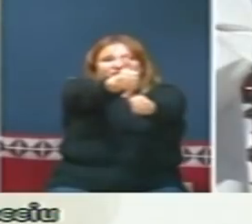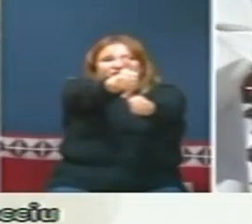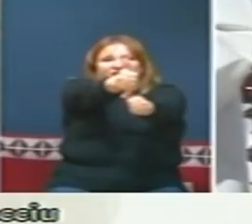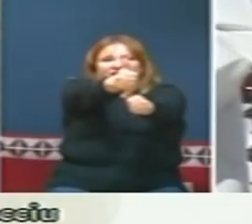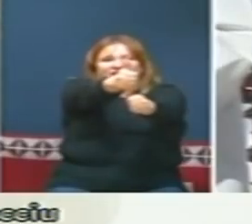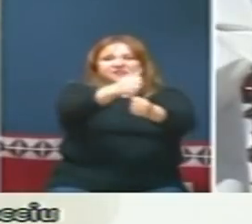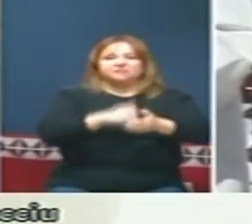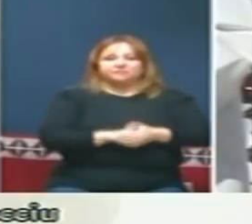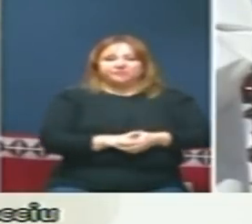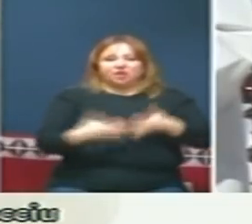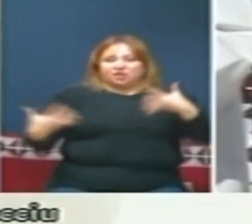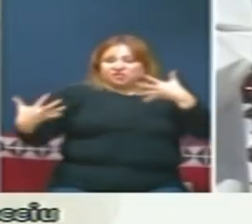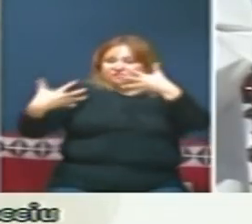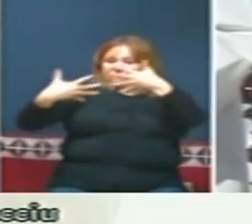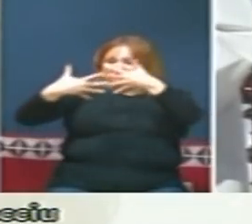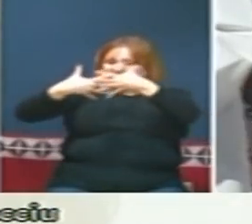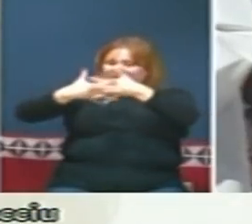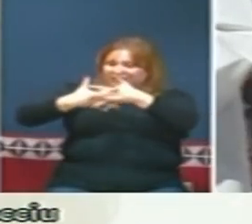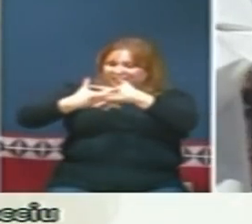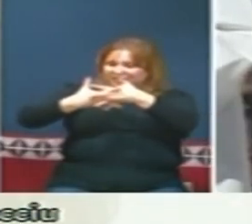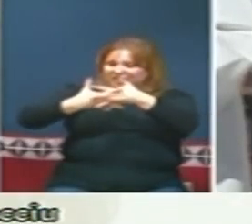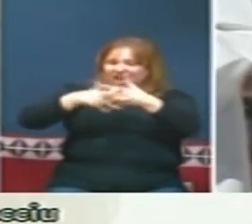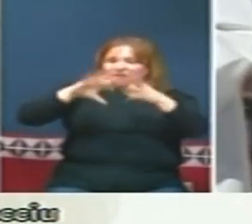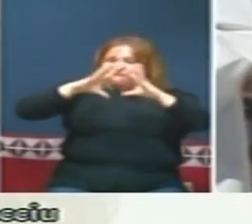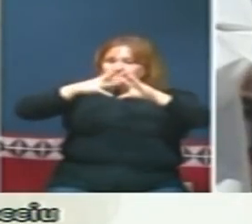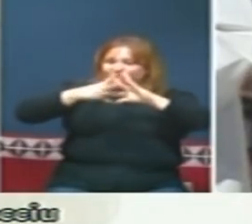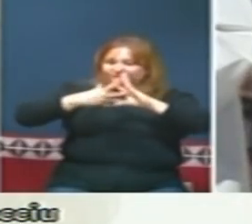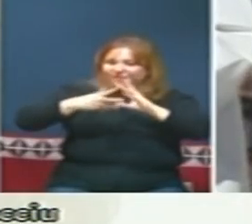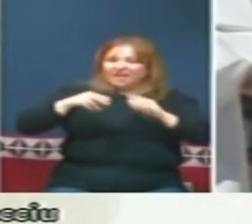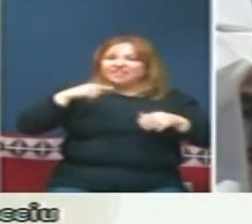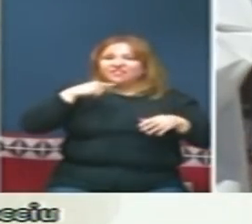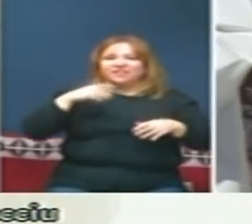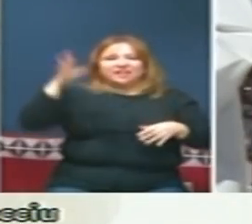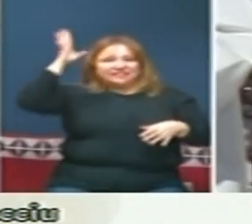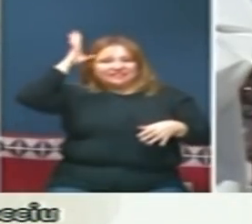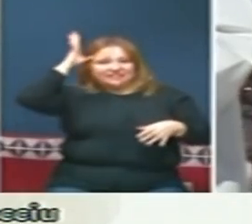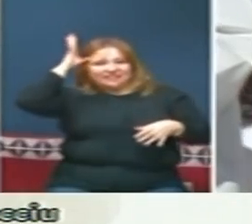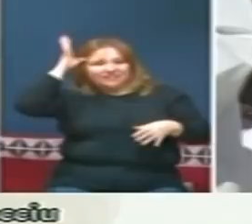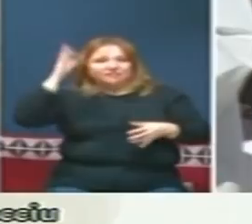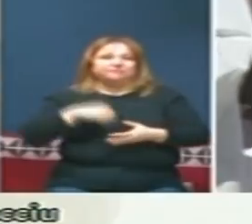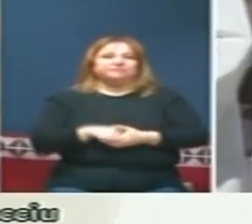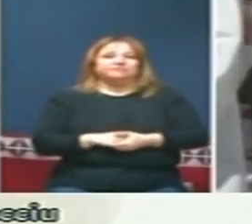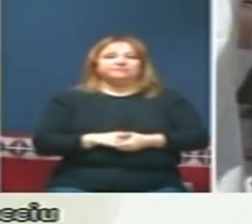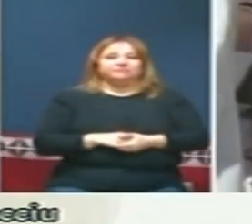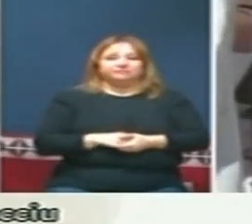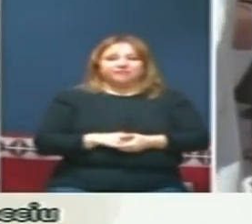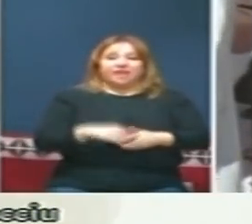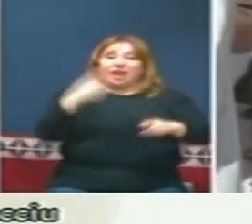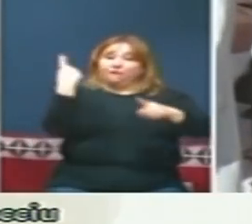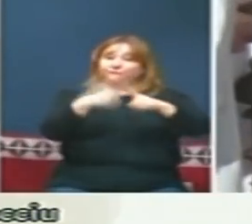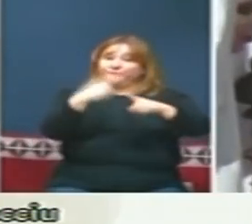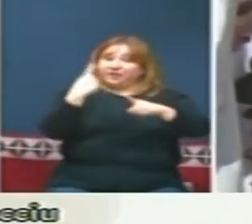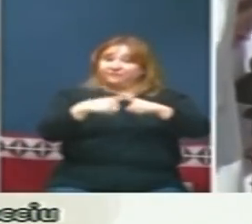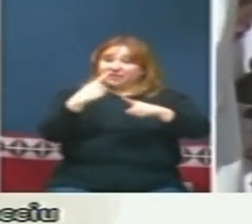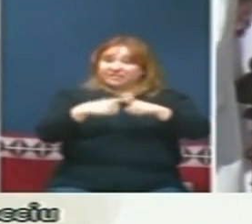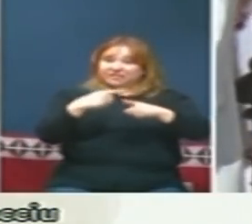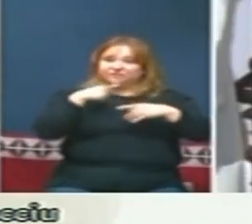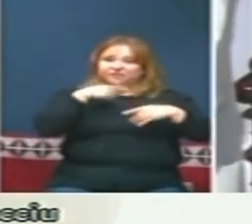menses iuli, quot annis in locis et in modis iure statutis celebrari